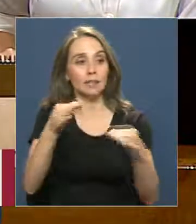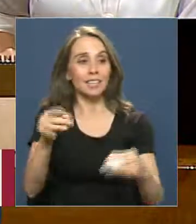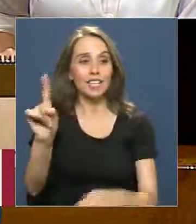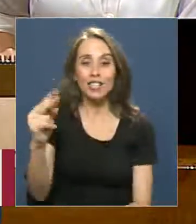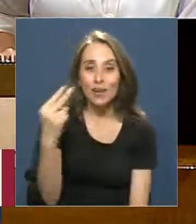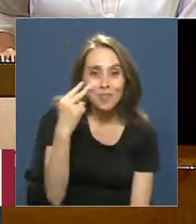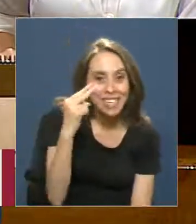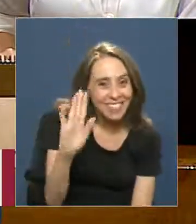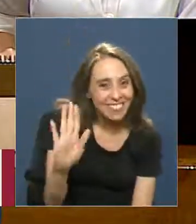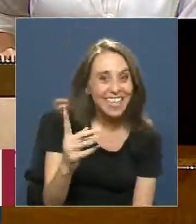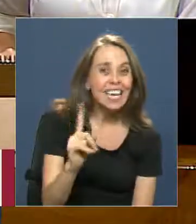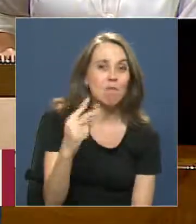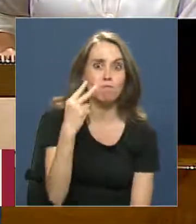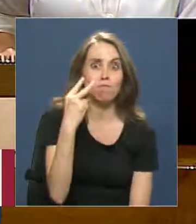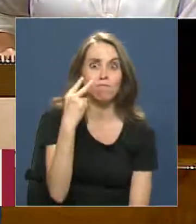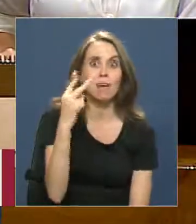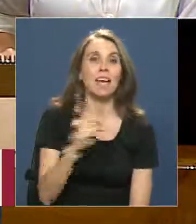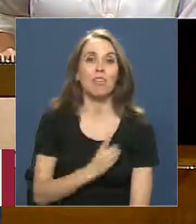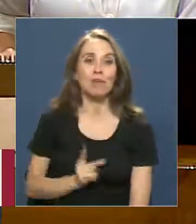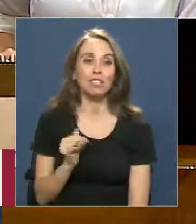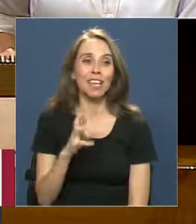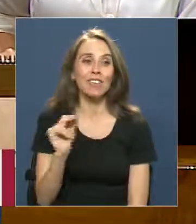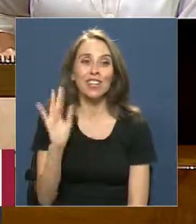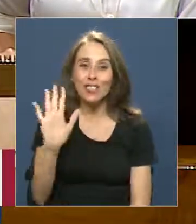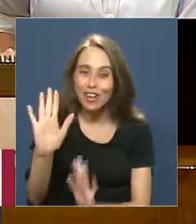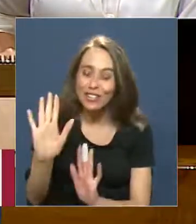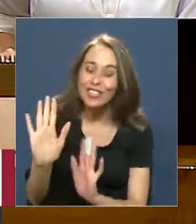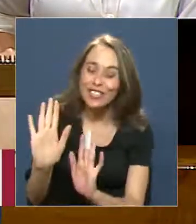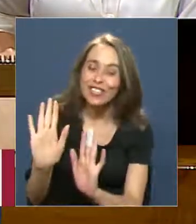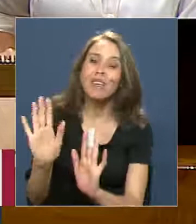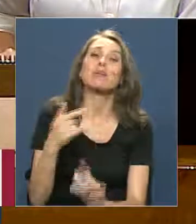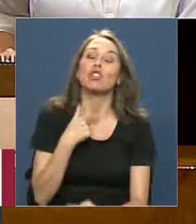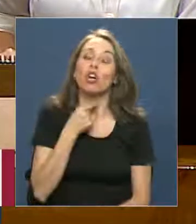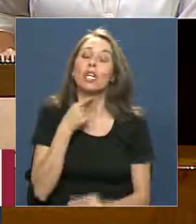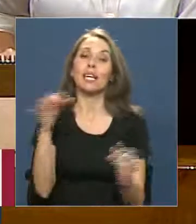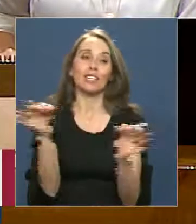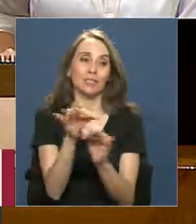mire feo, diputado Zafirio, ni me objete, pero quiero hacerlo.